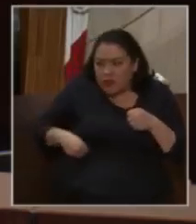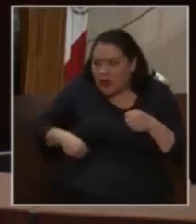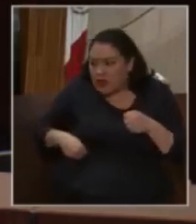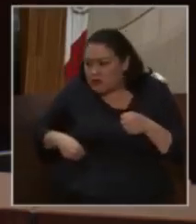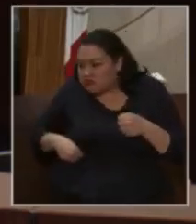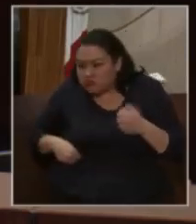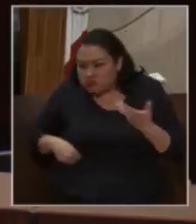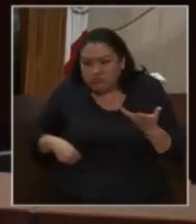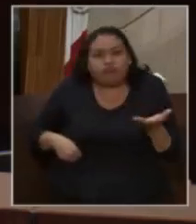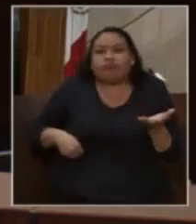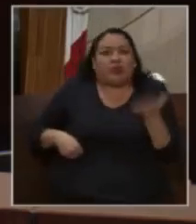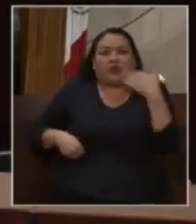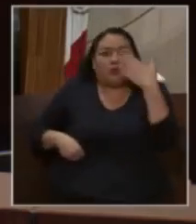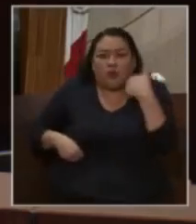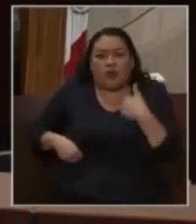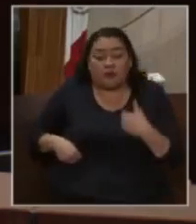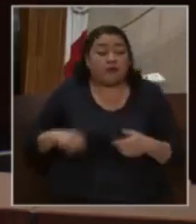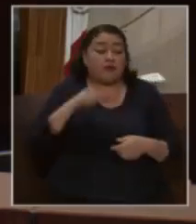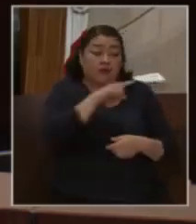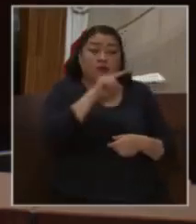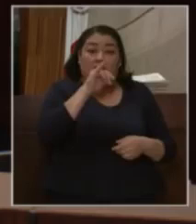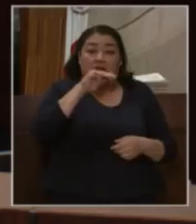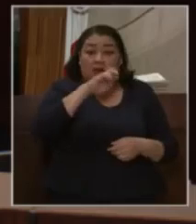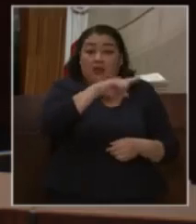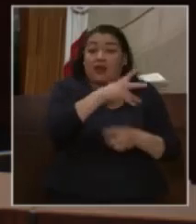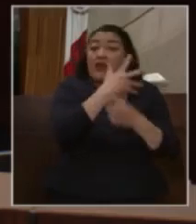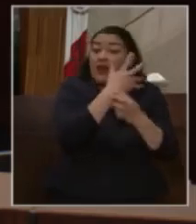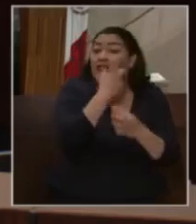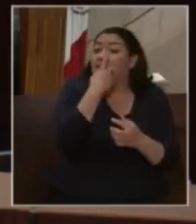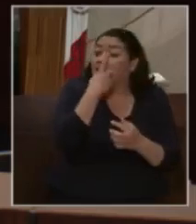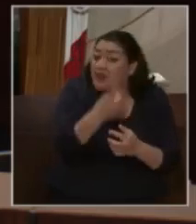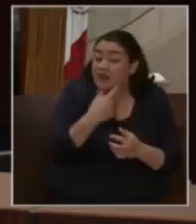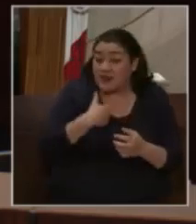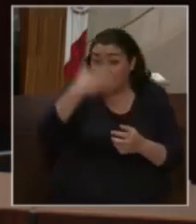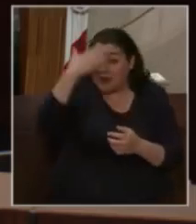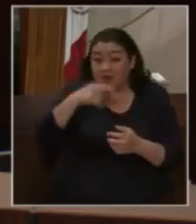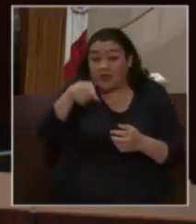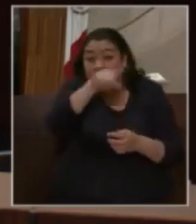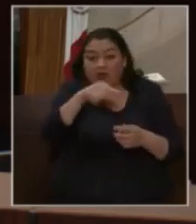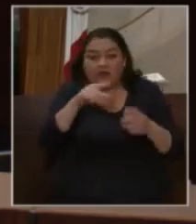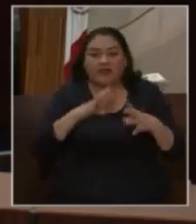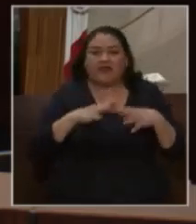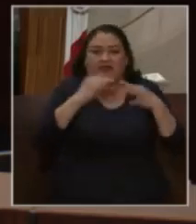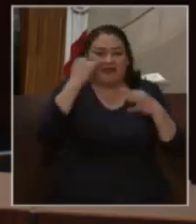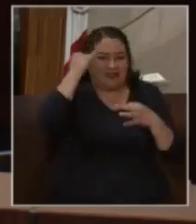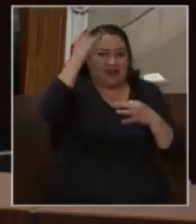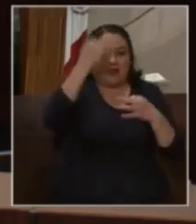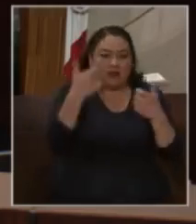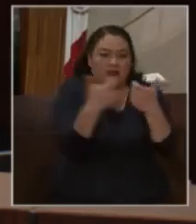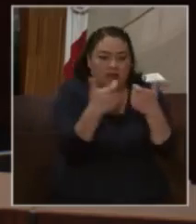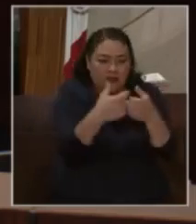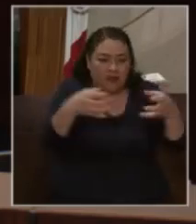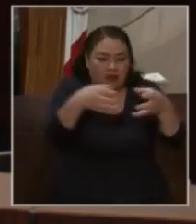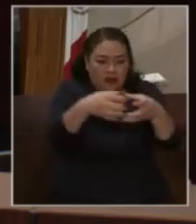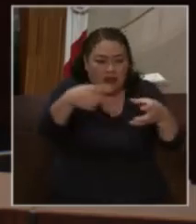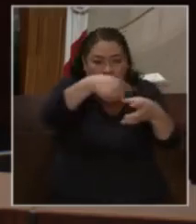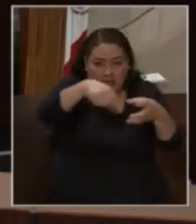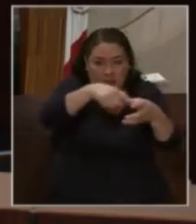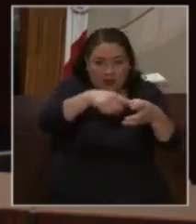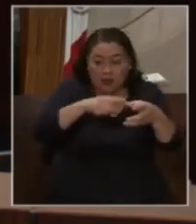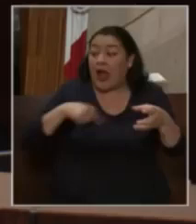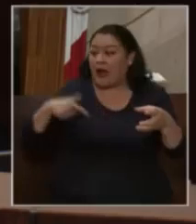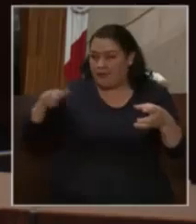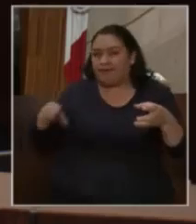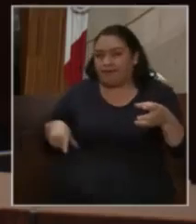Morena. La propia autoridad concluyó que no hay indicios que en la conformación del fideicomiso se hubiera utilizado financiamiento público de